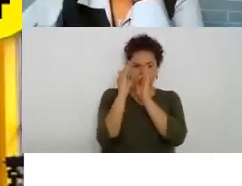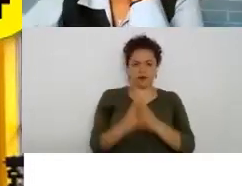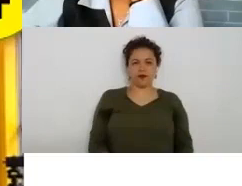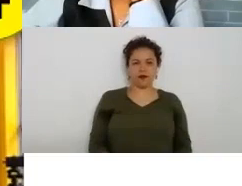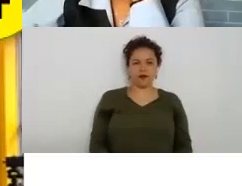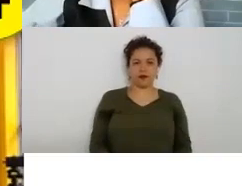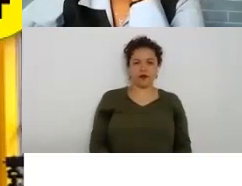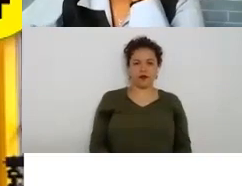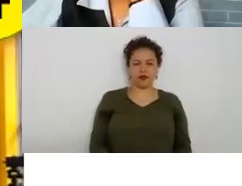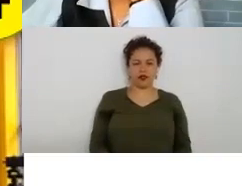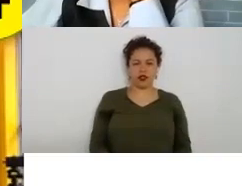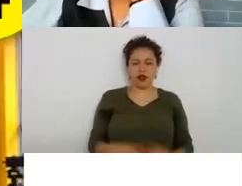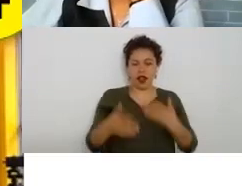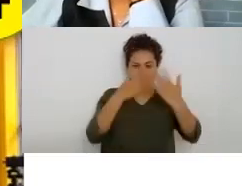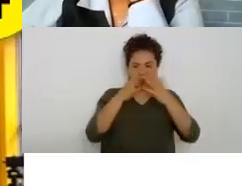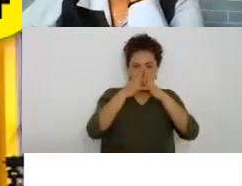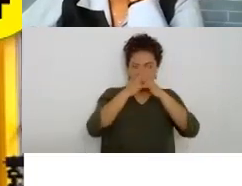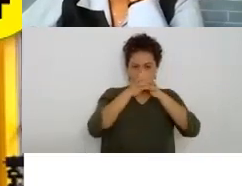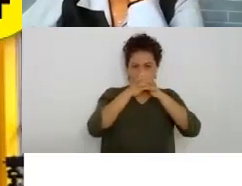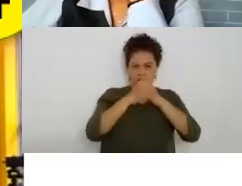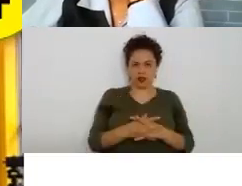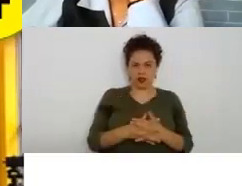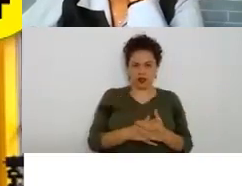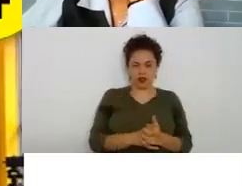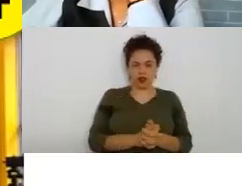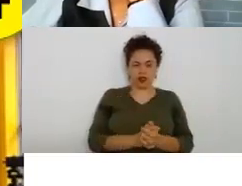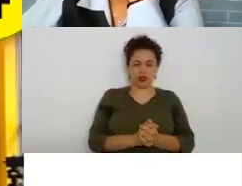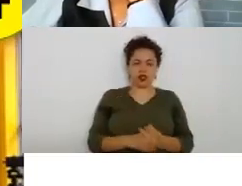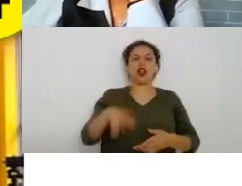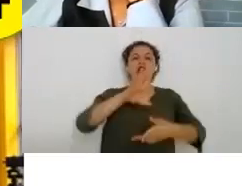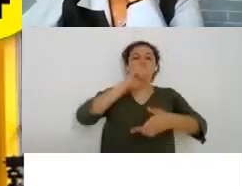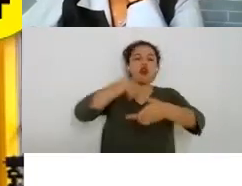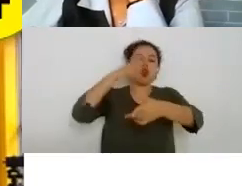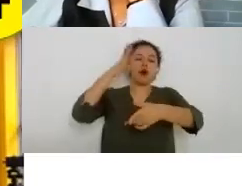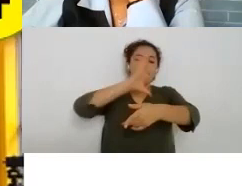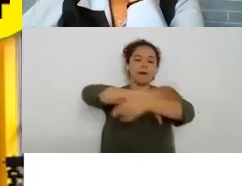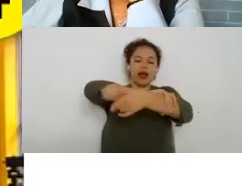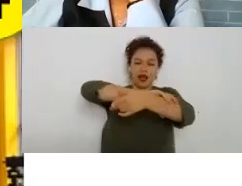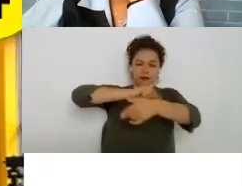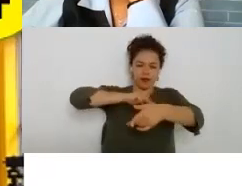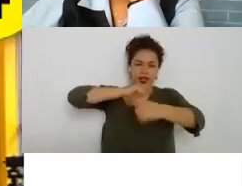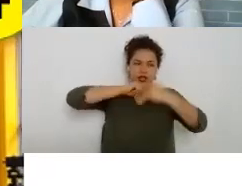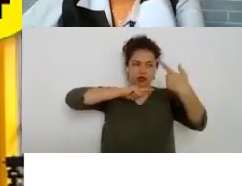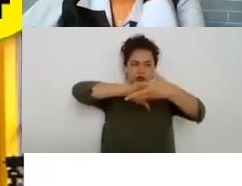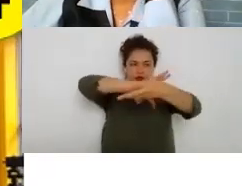a tomarlo de las manos, del antebrazo. ¿Ok? Tengo que agarrarlo de